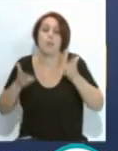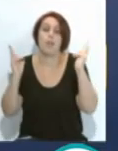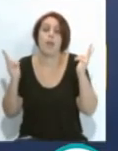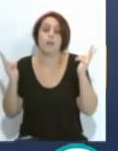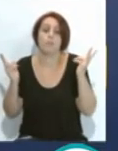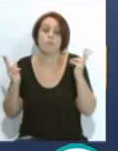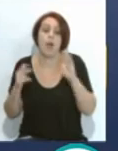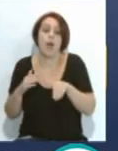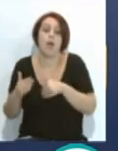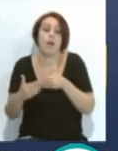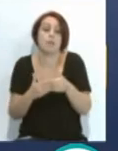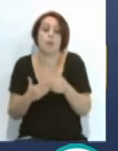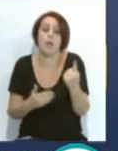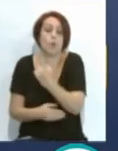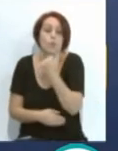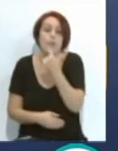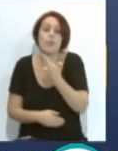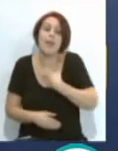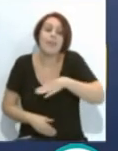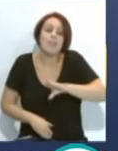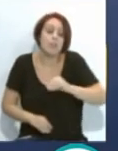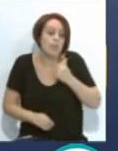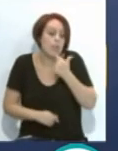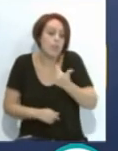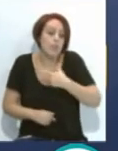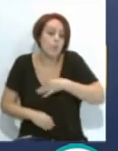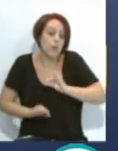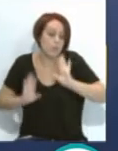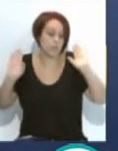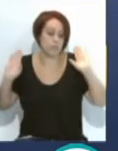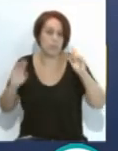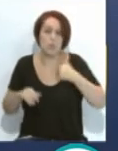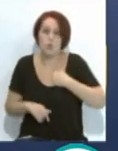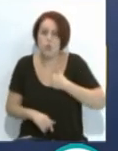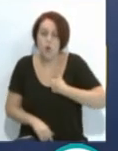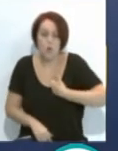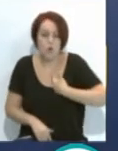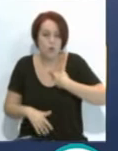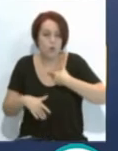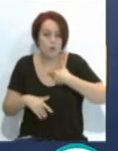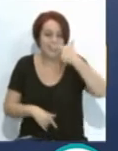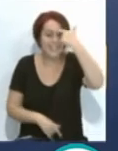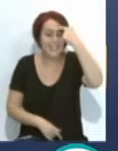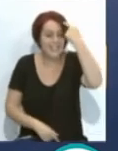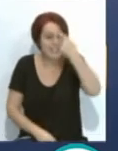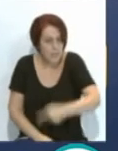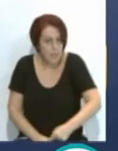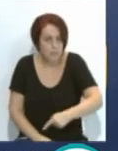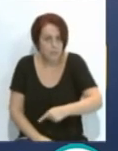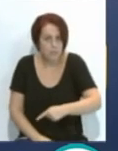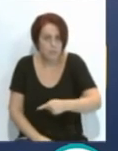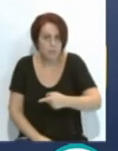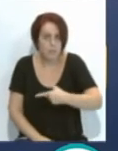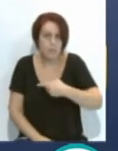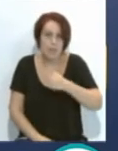hasta que cada uno dice lo que entiende que tiene que decir. Yo estoy absolutamente convencido de que Arberola Rojas no